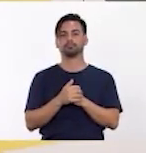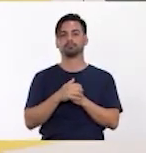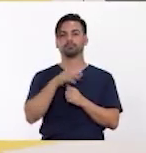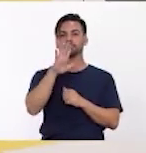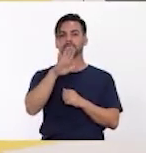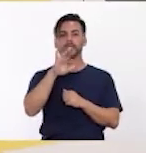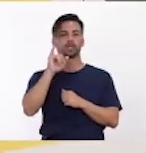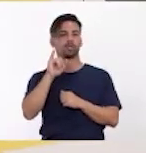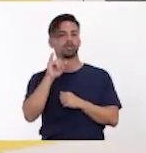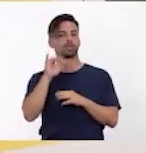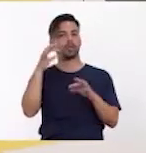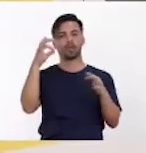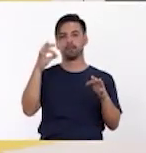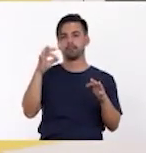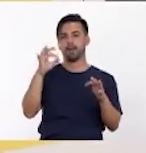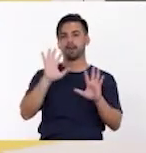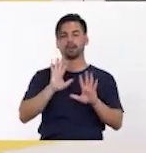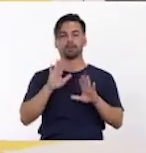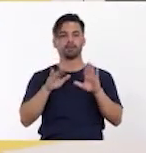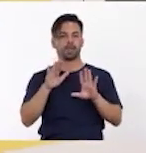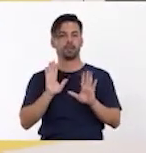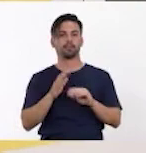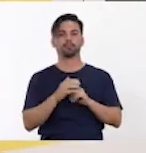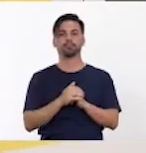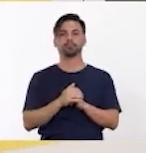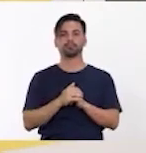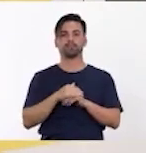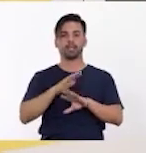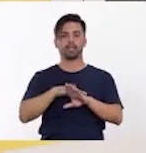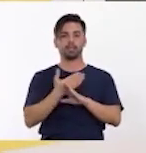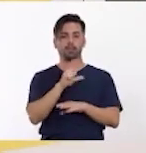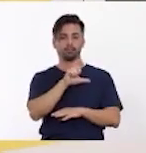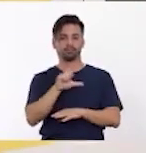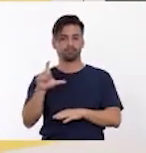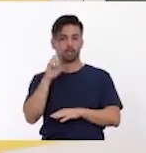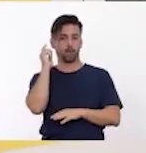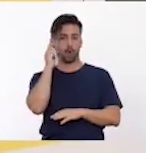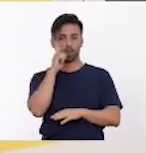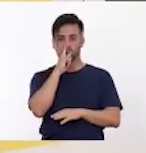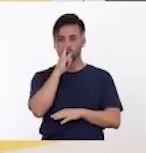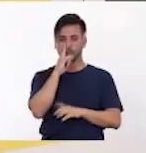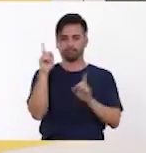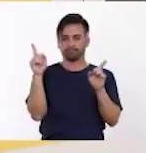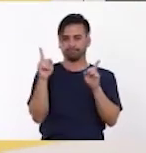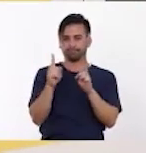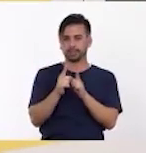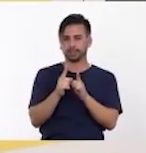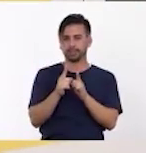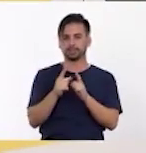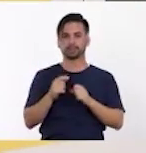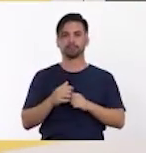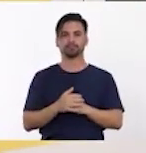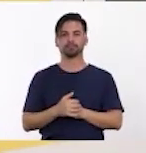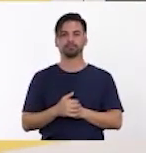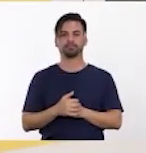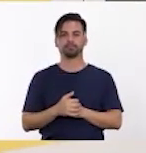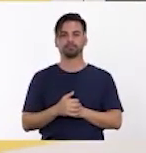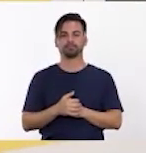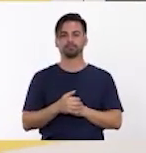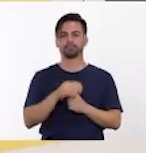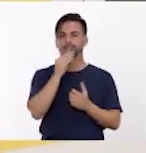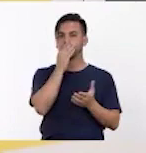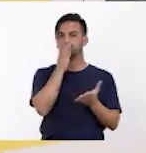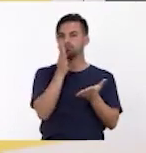6 páginas, por ahí ustedes van desempeñando. Las conclusiones, la síntesis de lo que plantearon en el desarrollo. La